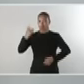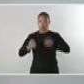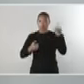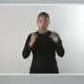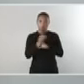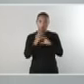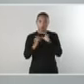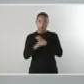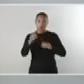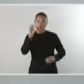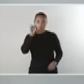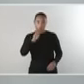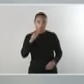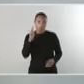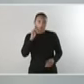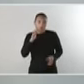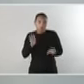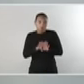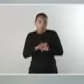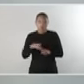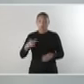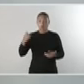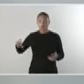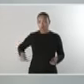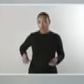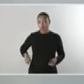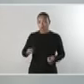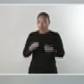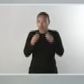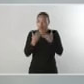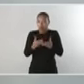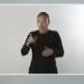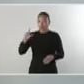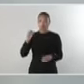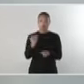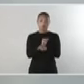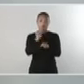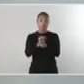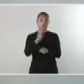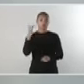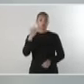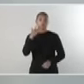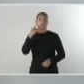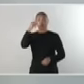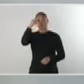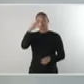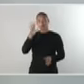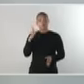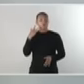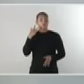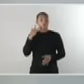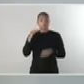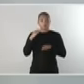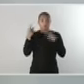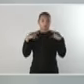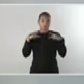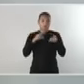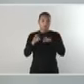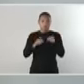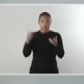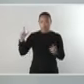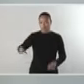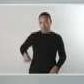calidad mi gobierno no financiará automóviles de lujo para satisfacer el ego de los funcionarios públicos